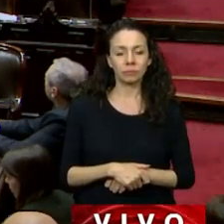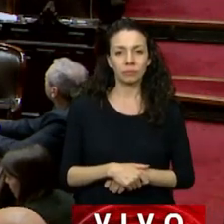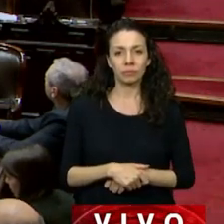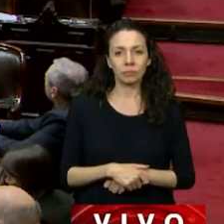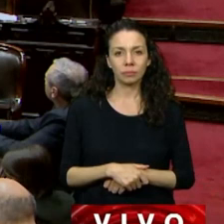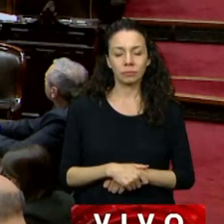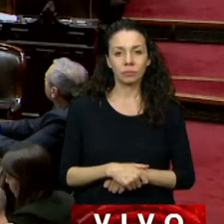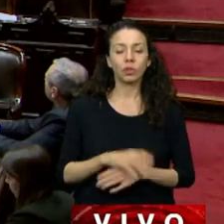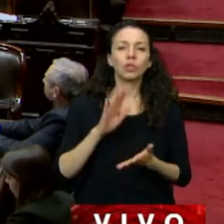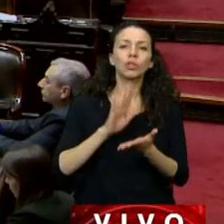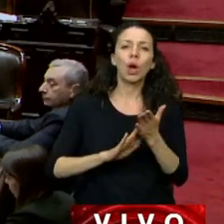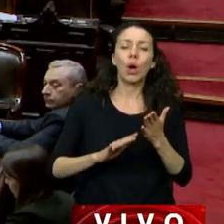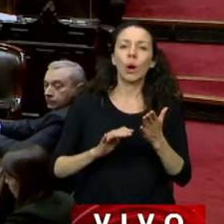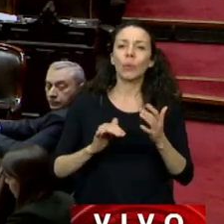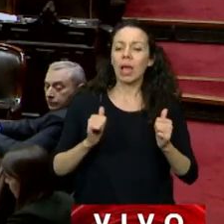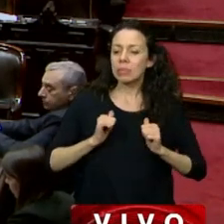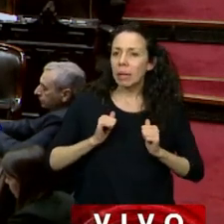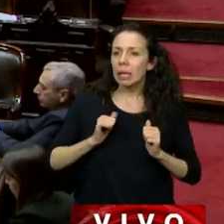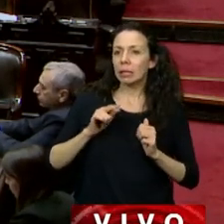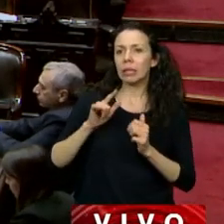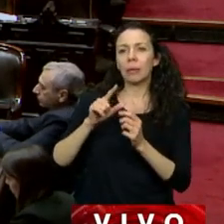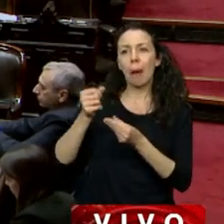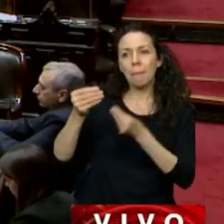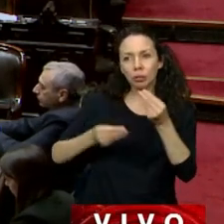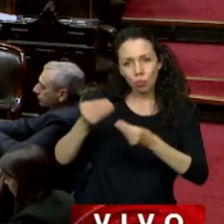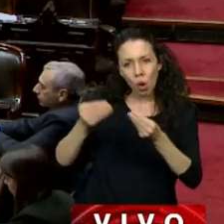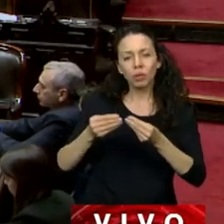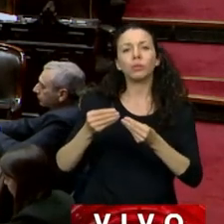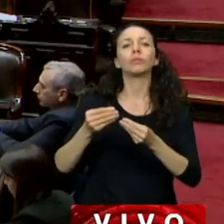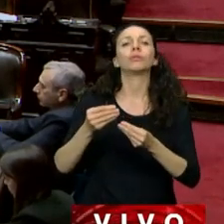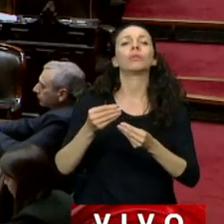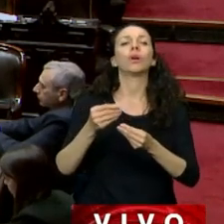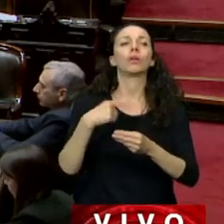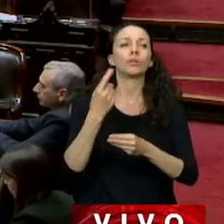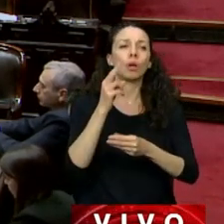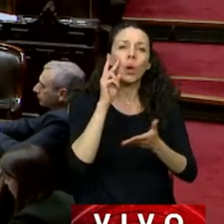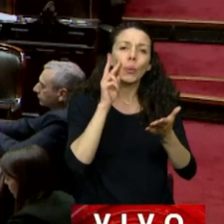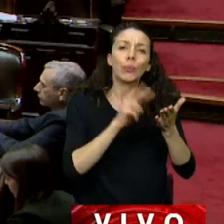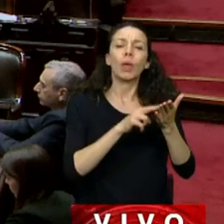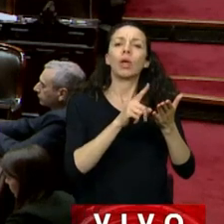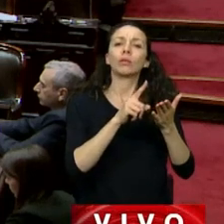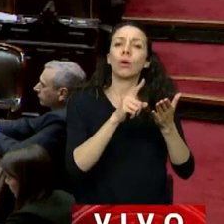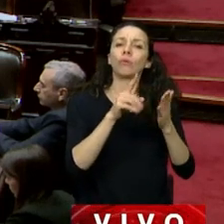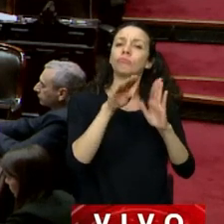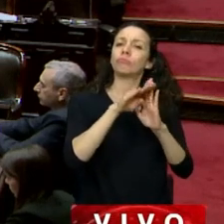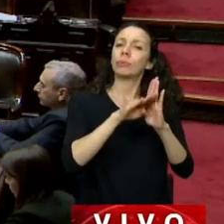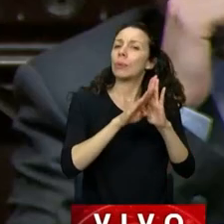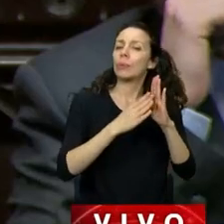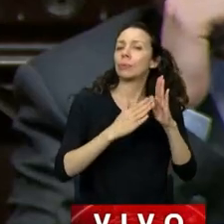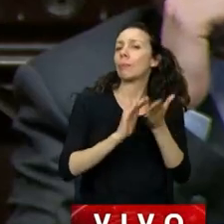respecto a la expectativa de un presupuesto y basándonos en los principios básicos o lo que dice el